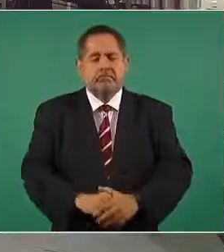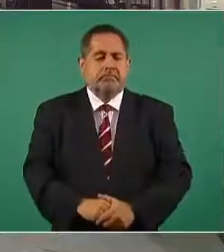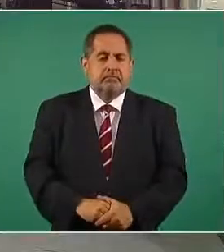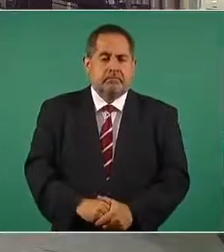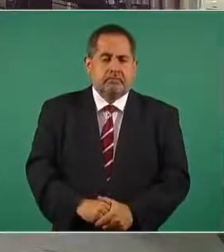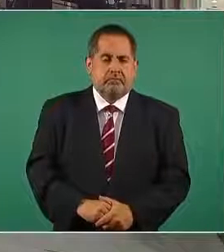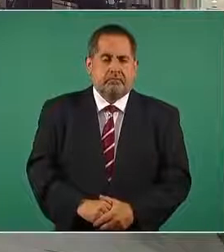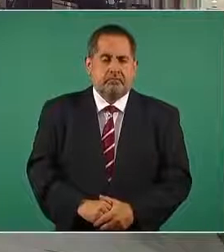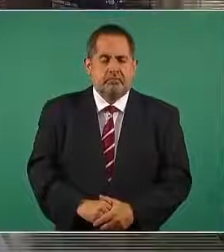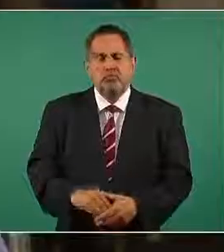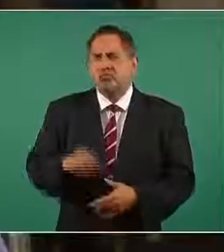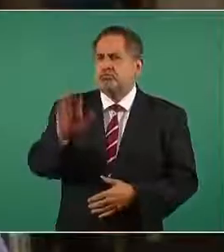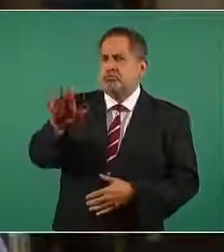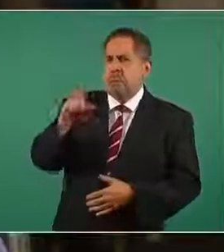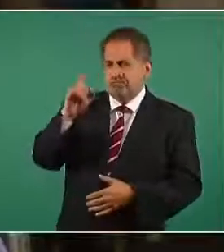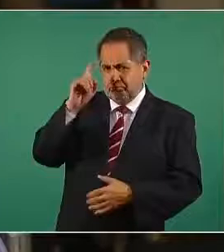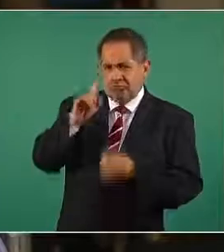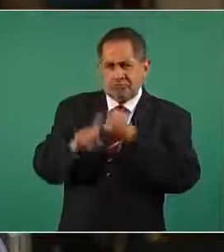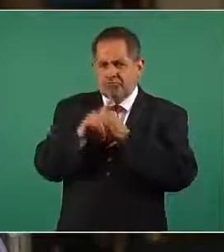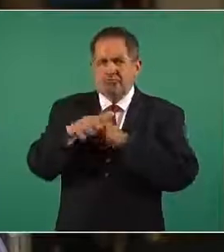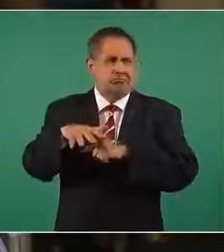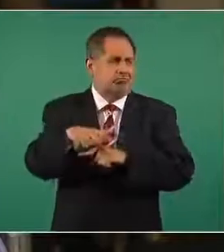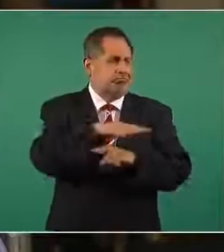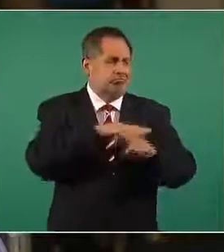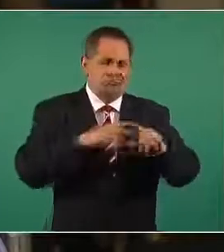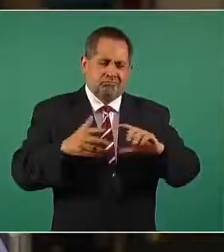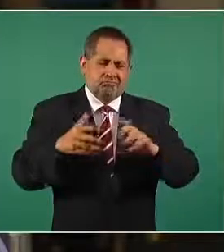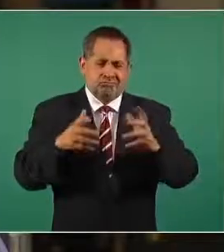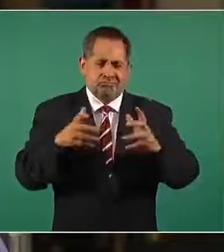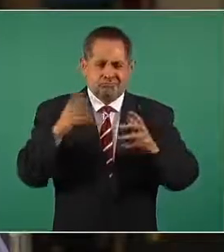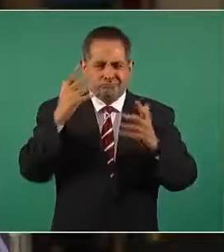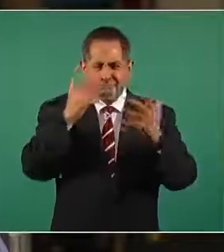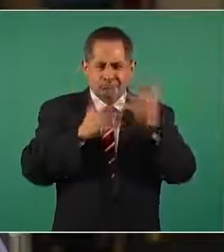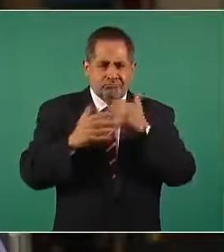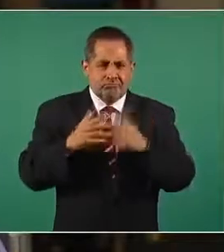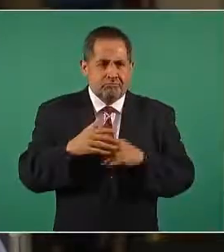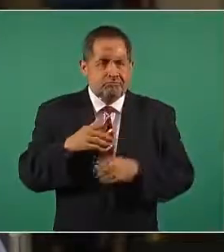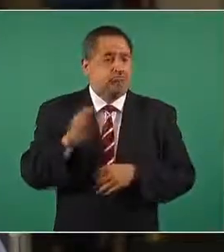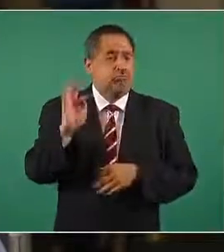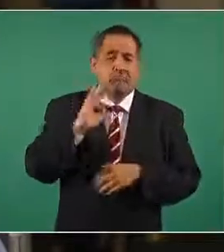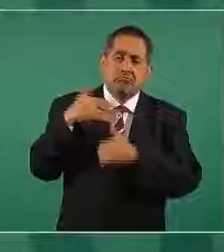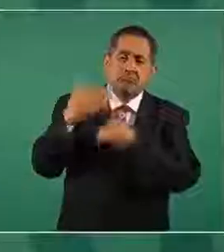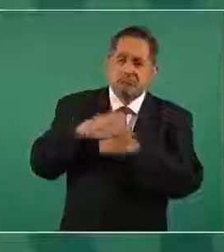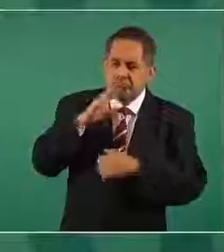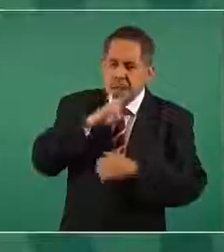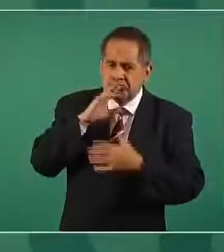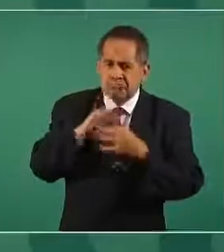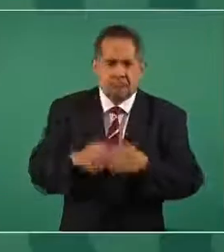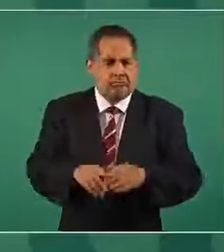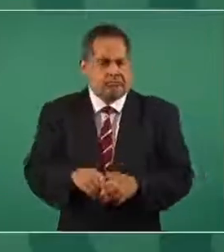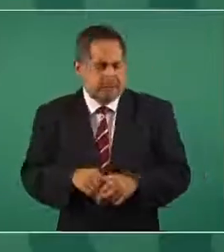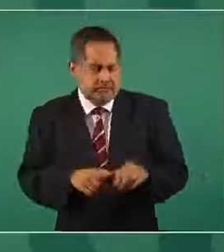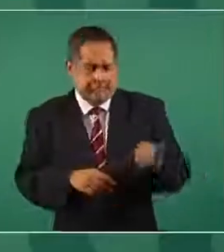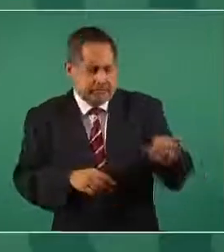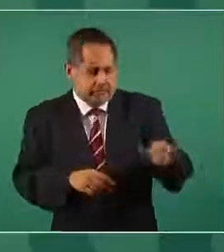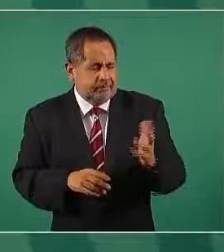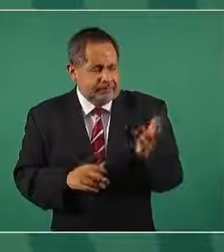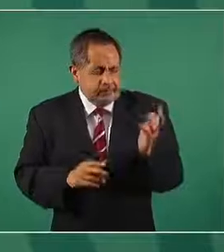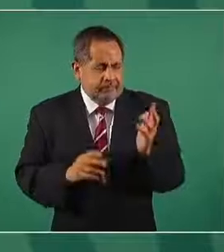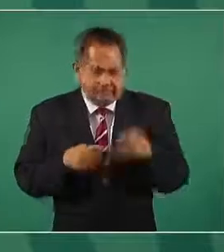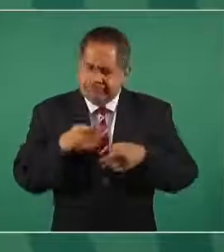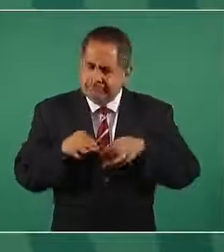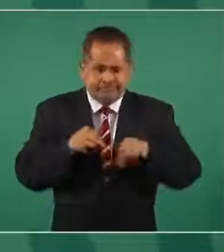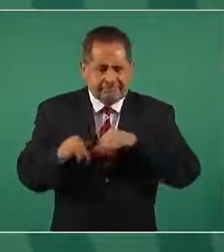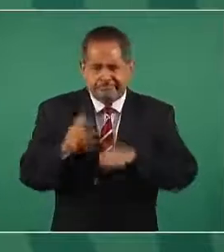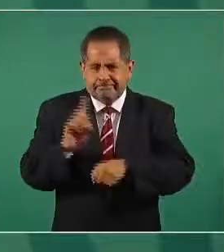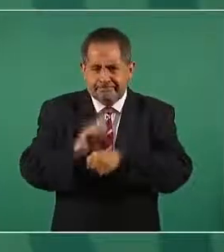¿Se ha complicado mucho este caso, presidente? ¿Ahí advierte una pronta solución? Sí, pues estamos trabajando